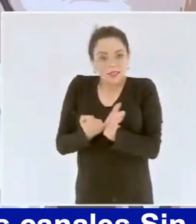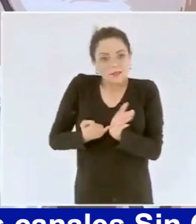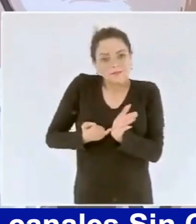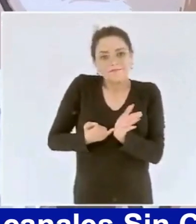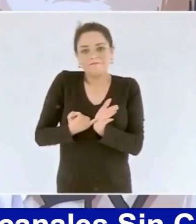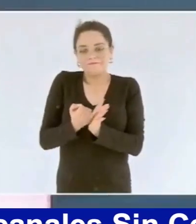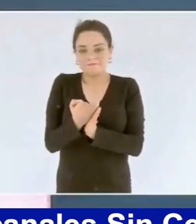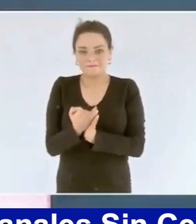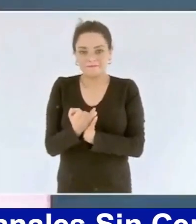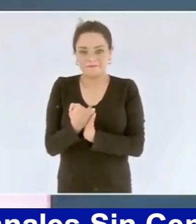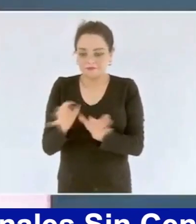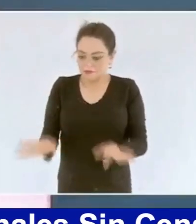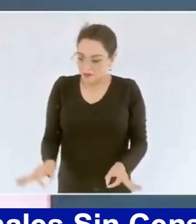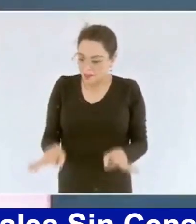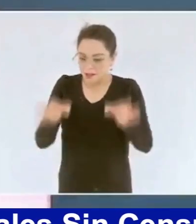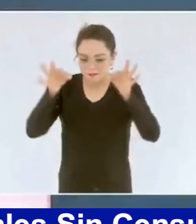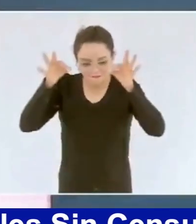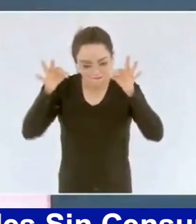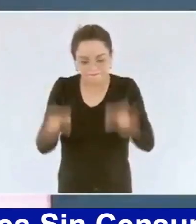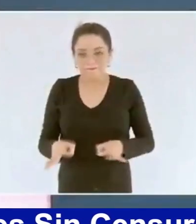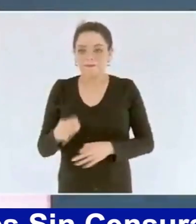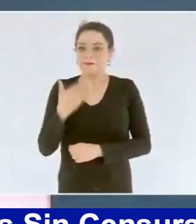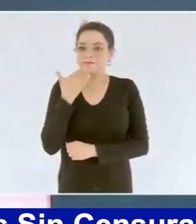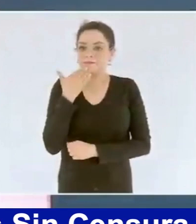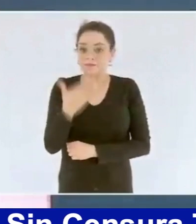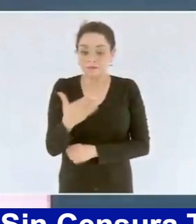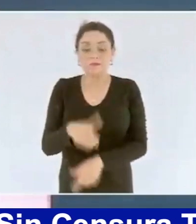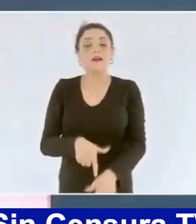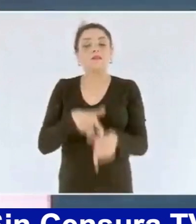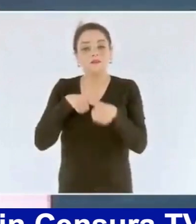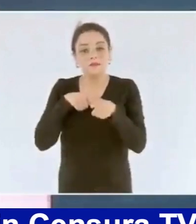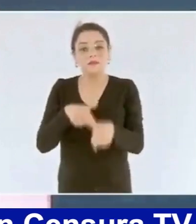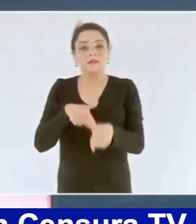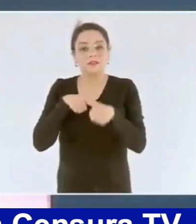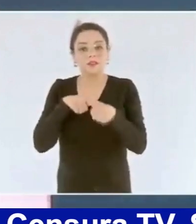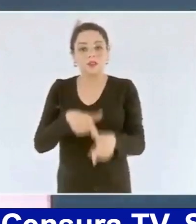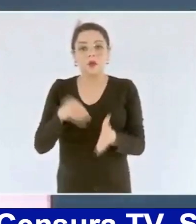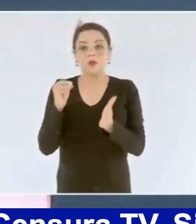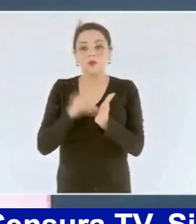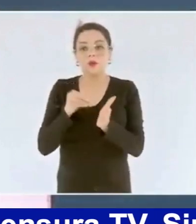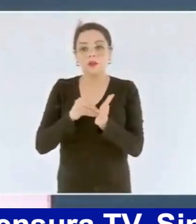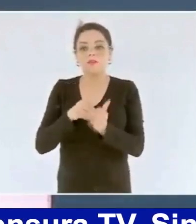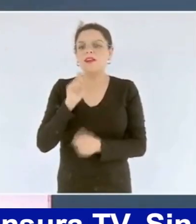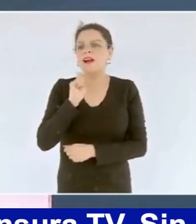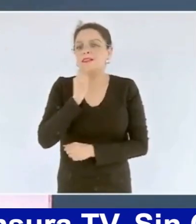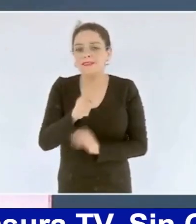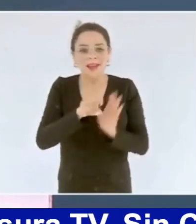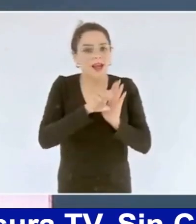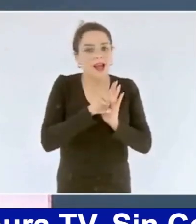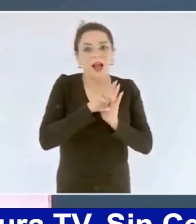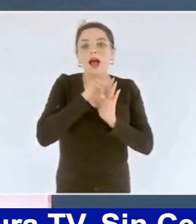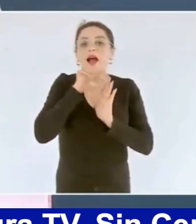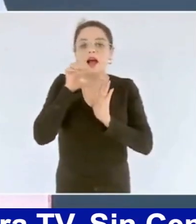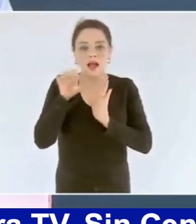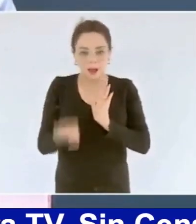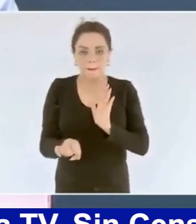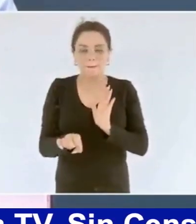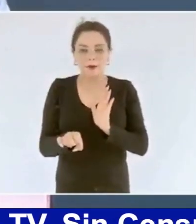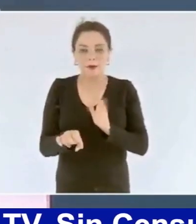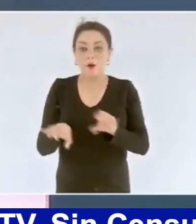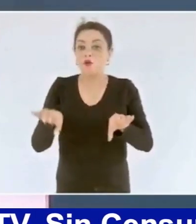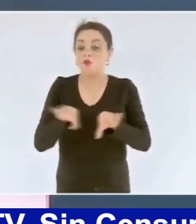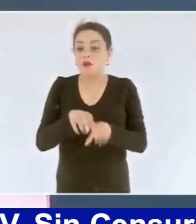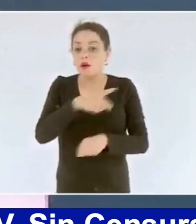serena y firme seguirá siendo un ejemplo de cómo